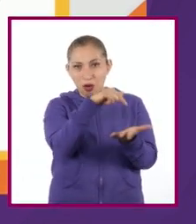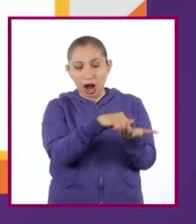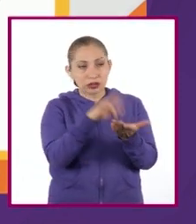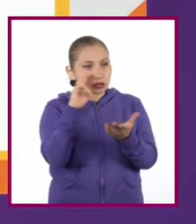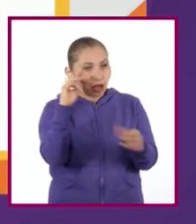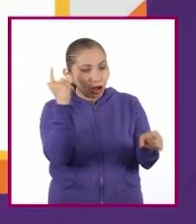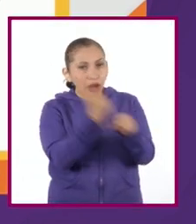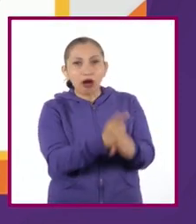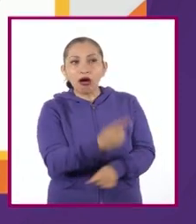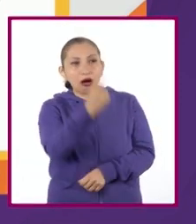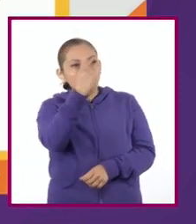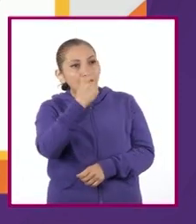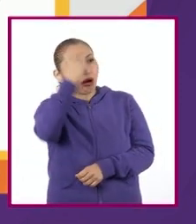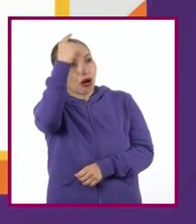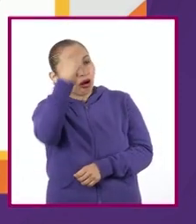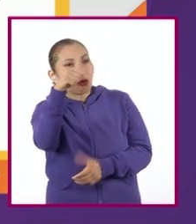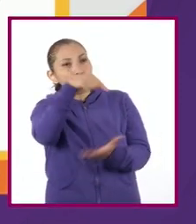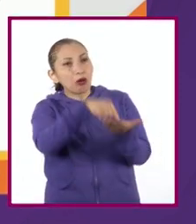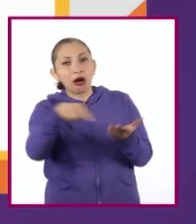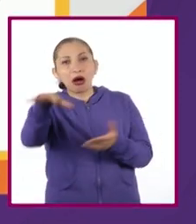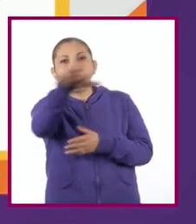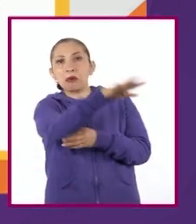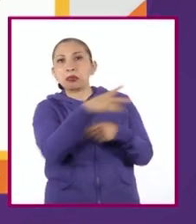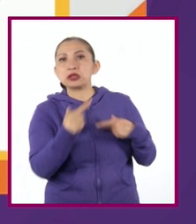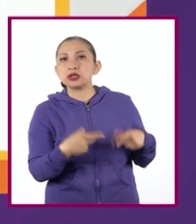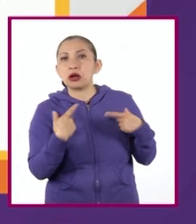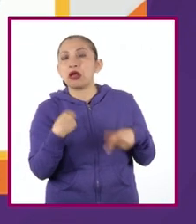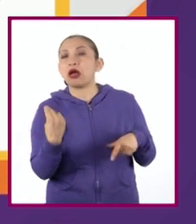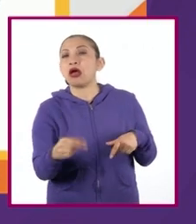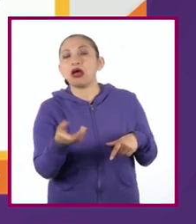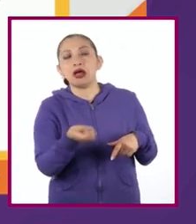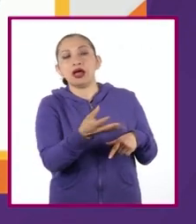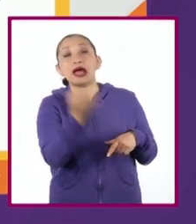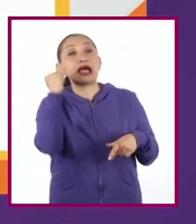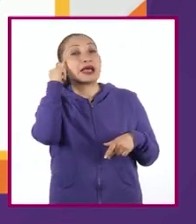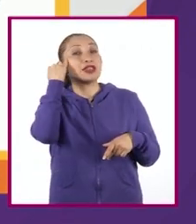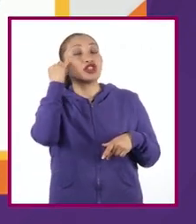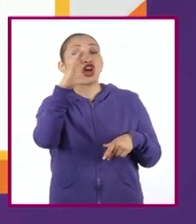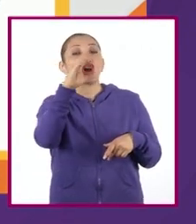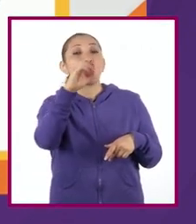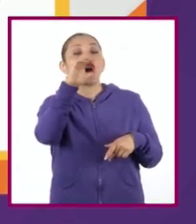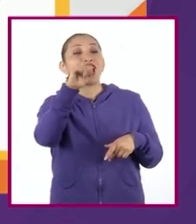la facilidad de los lugareños, conocidos